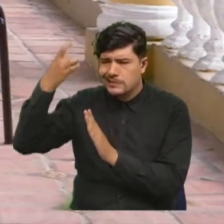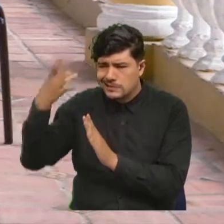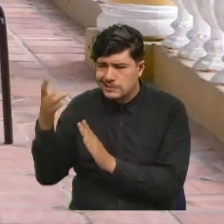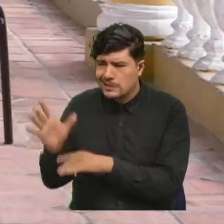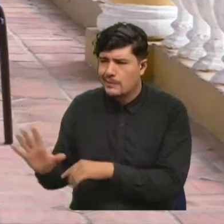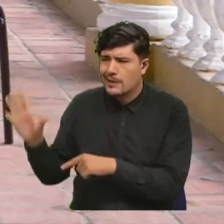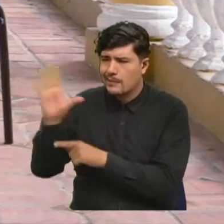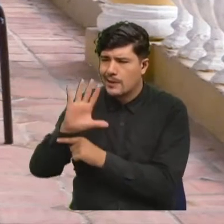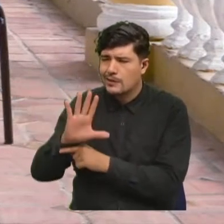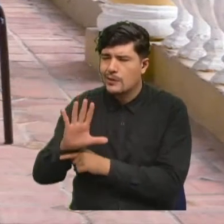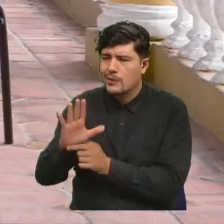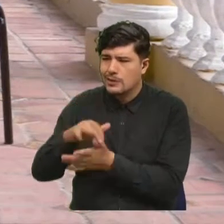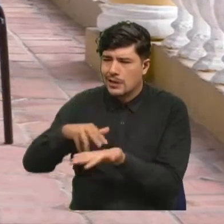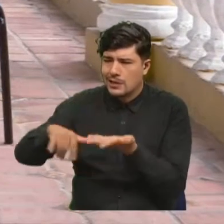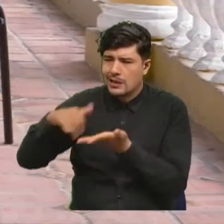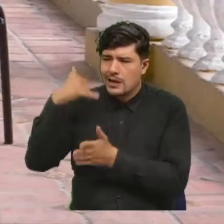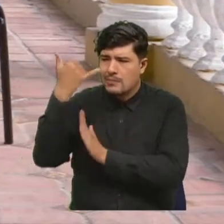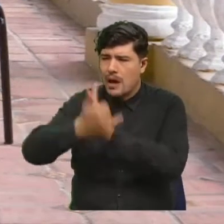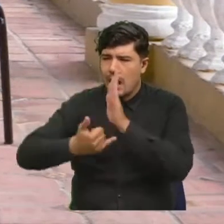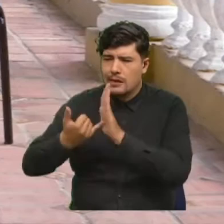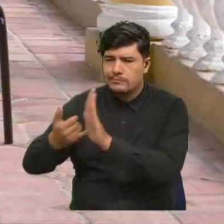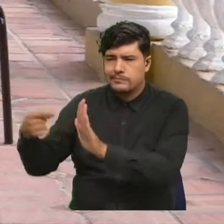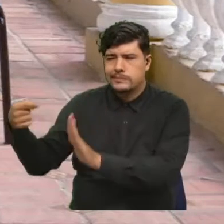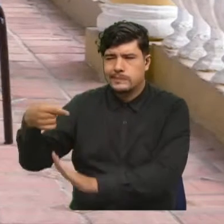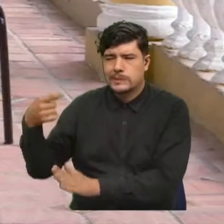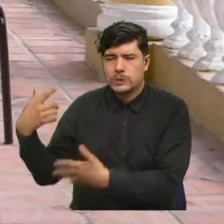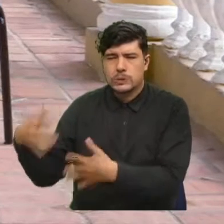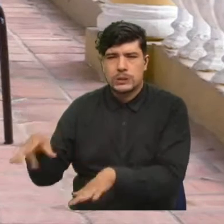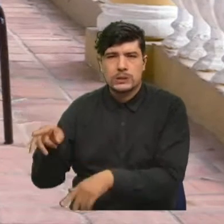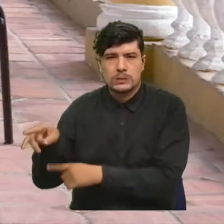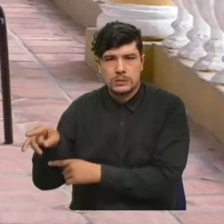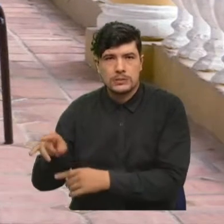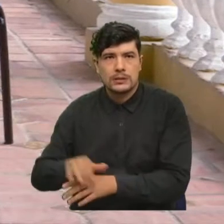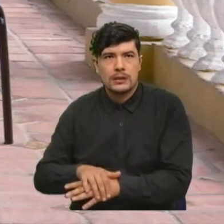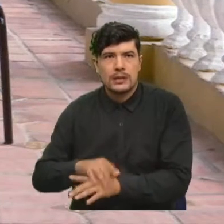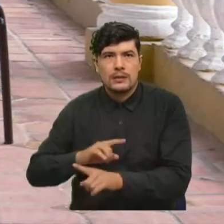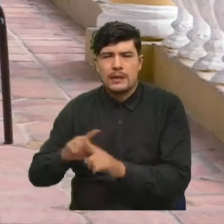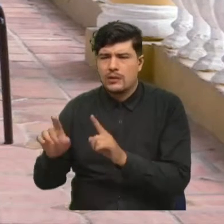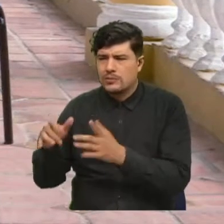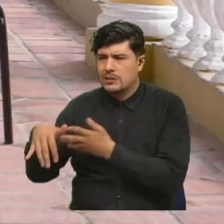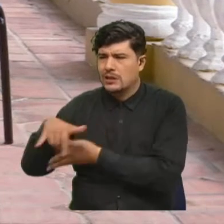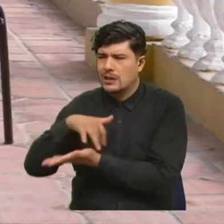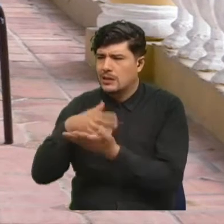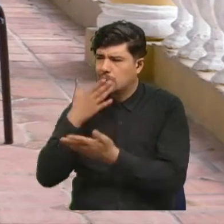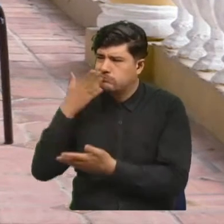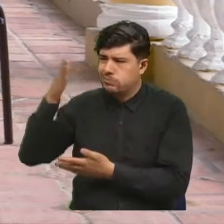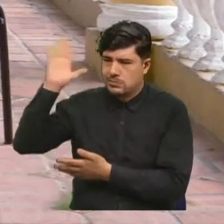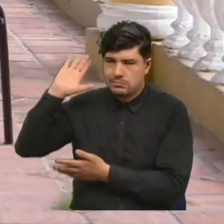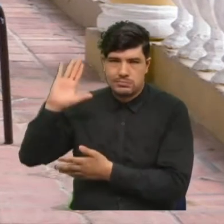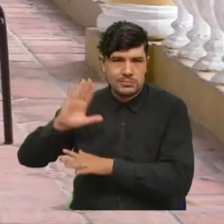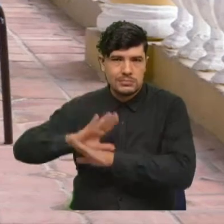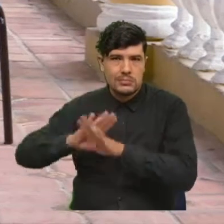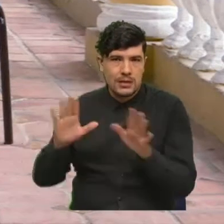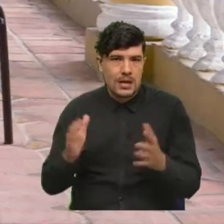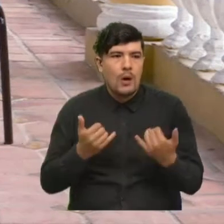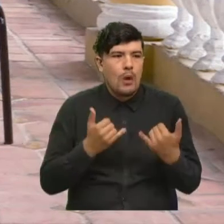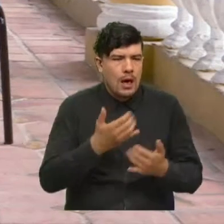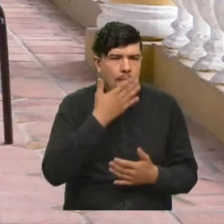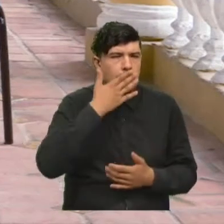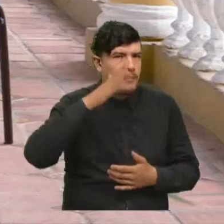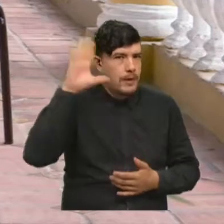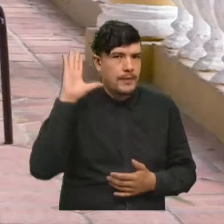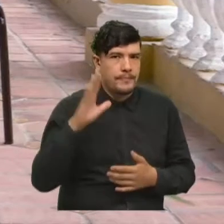departamento y también en otras regiones del país bueno creo que en santander eso hace parte del pasado y me siento muy contentos mi gran reto es que sea